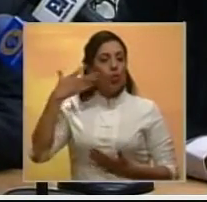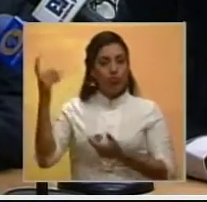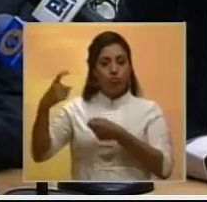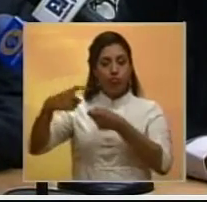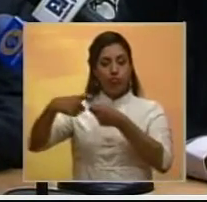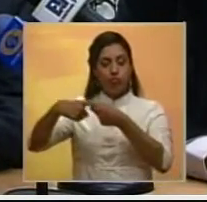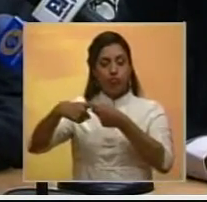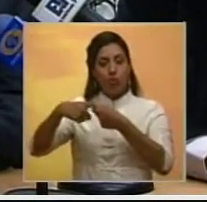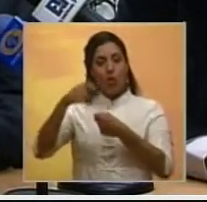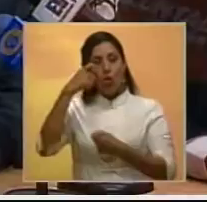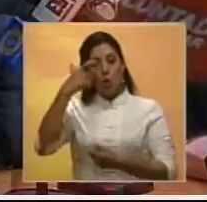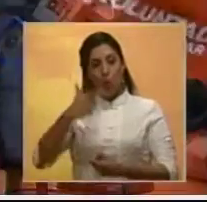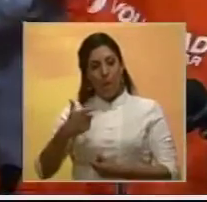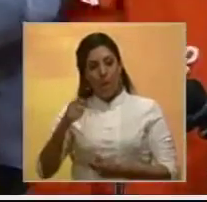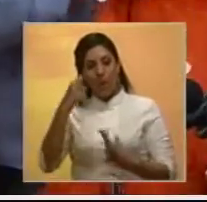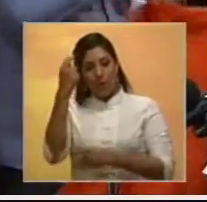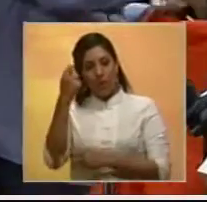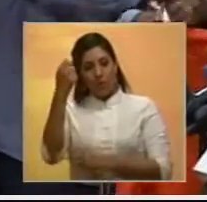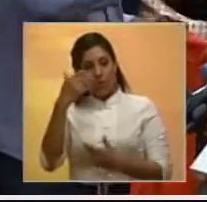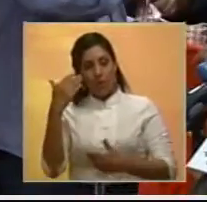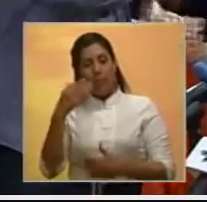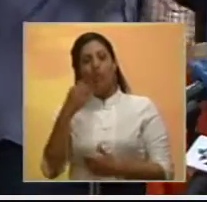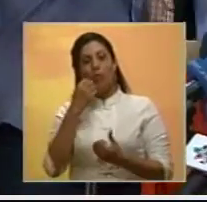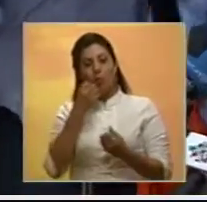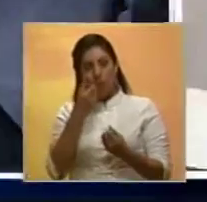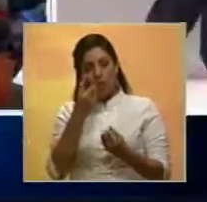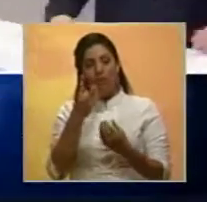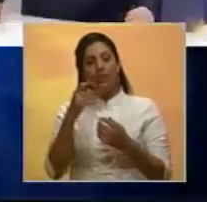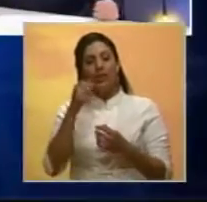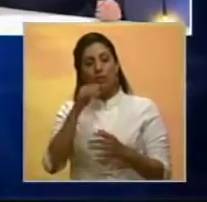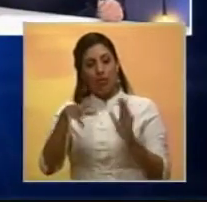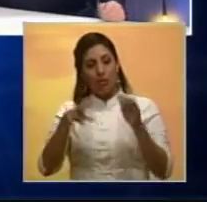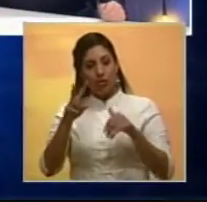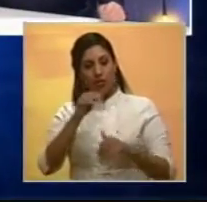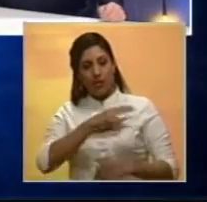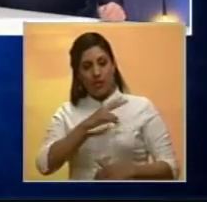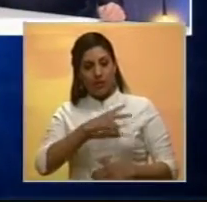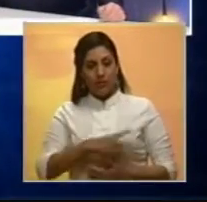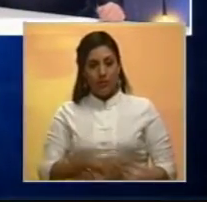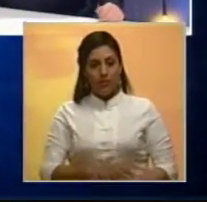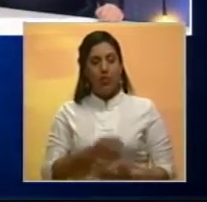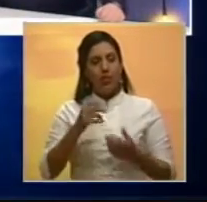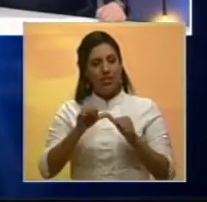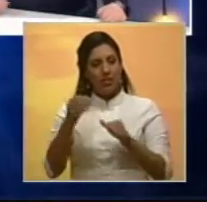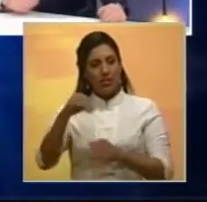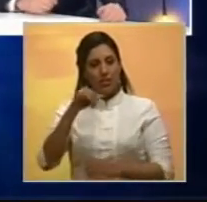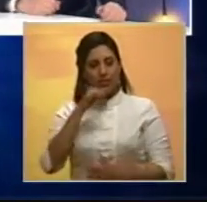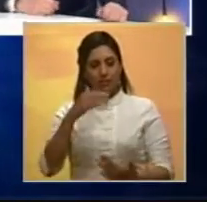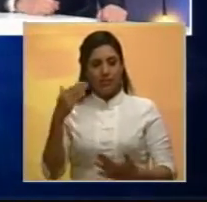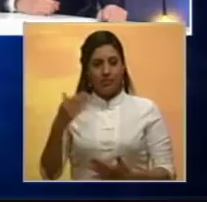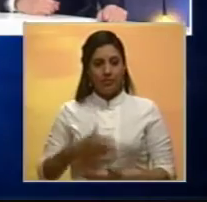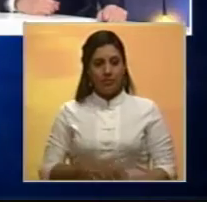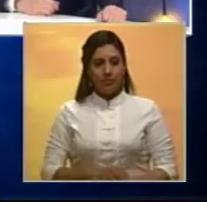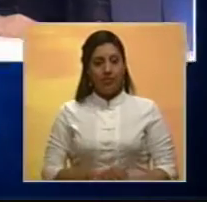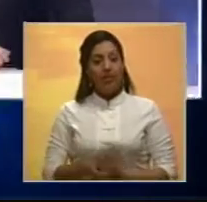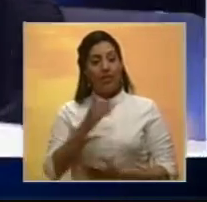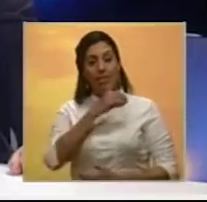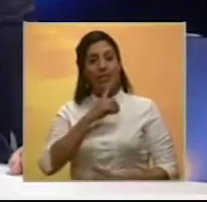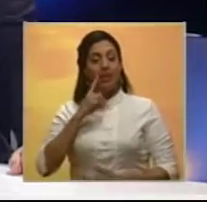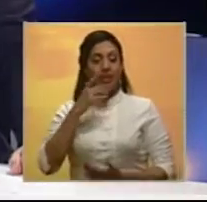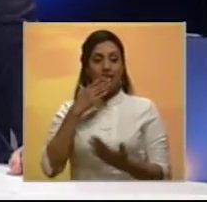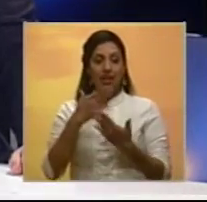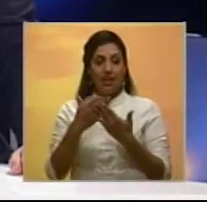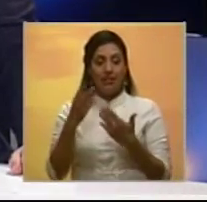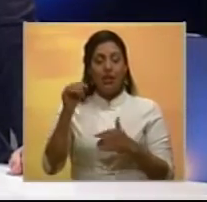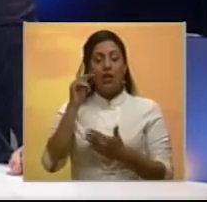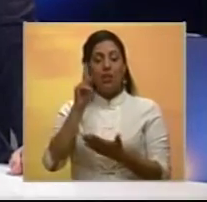incorporar a Marco Aurelio Quiñones. Esta información será ampliada en la emisión estelar de su noticiero Venevisión. Continúen con más. Muchísimas gracias, Diana. Amigos, y hasta